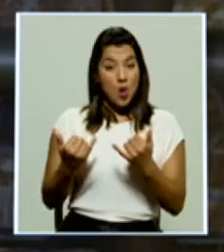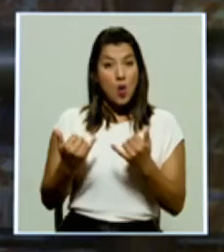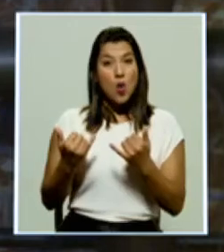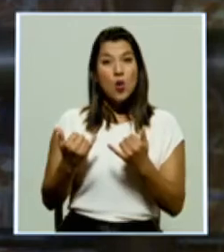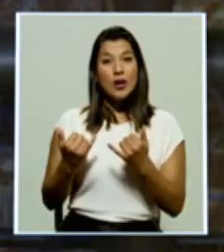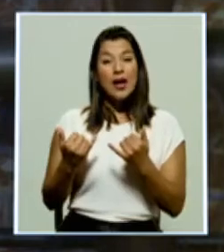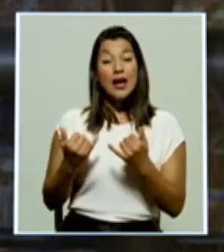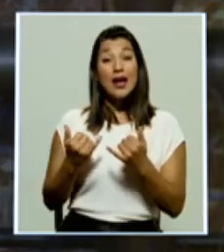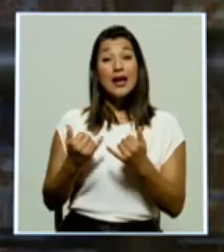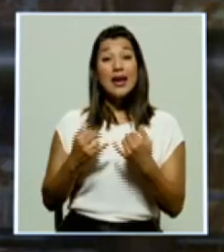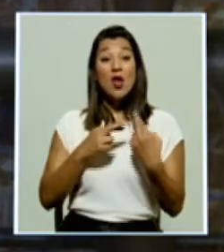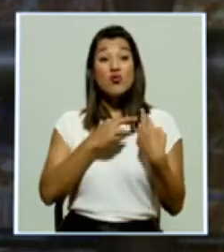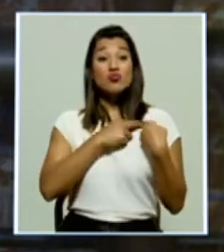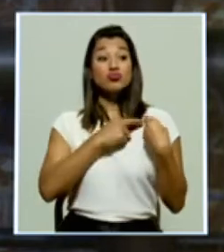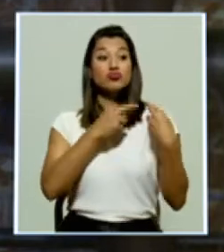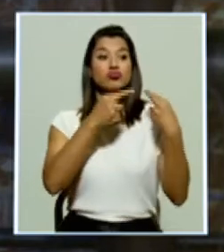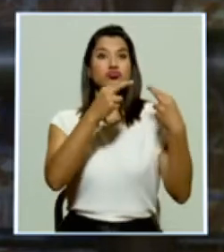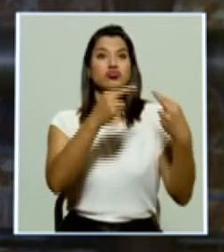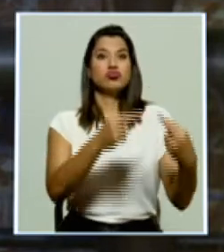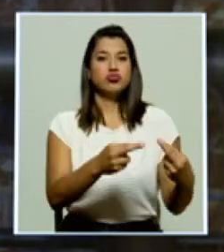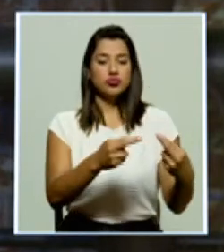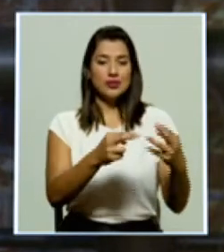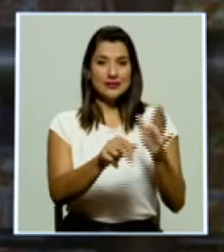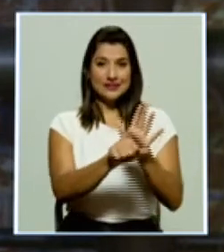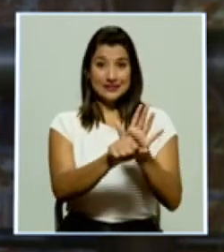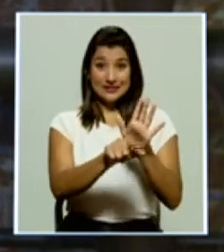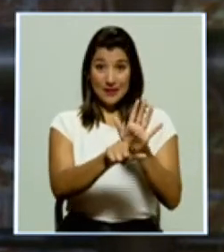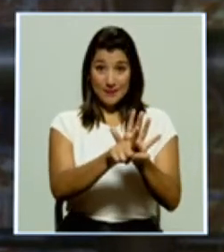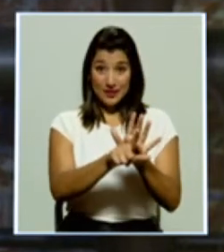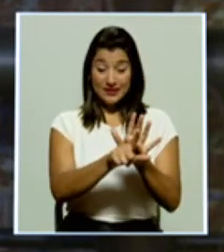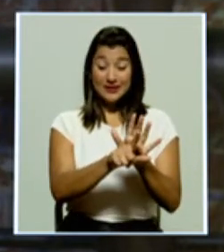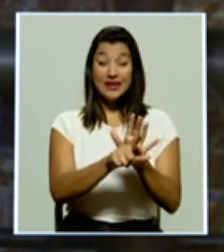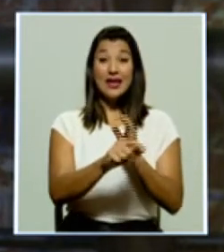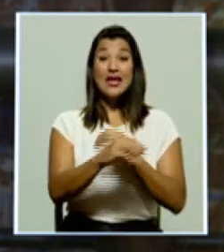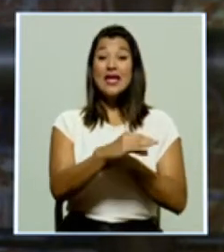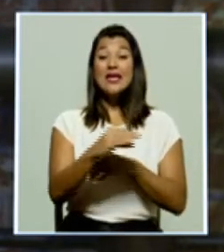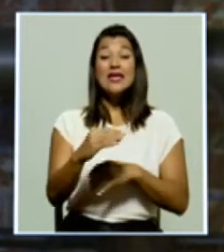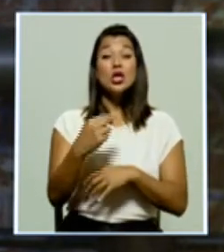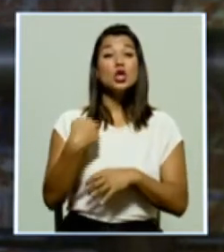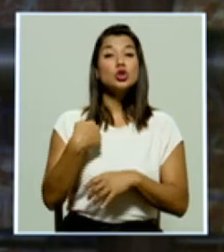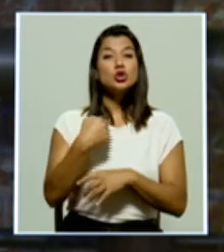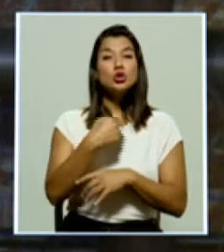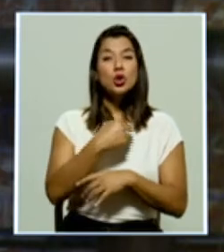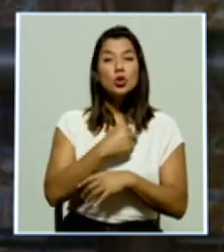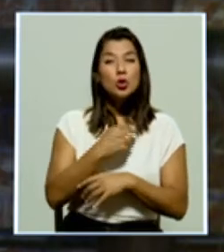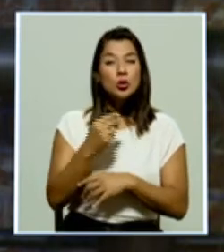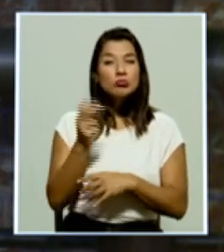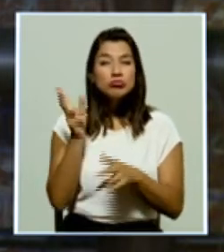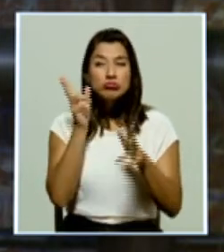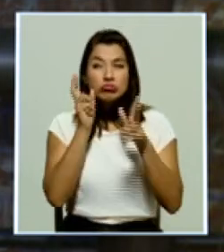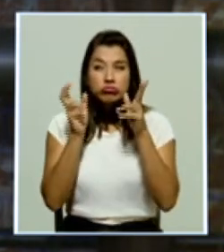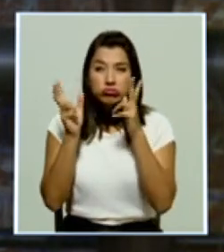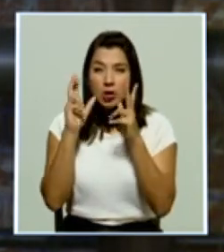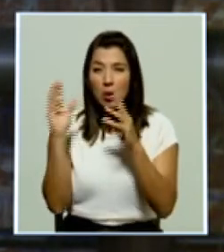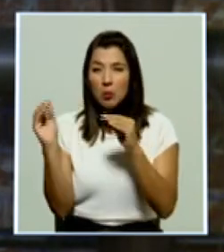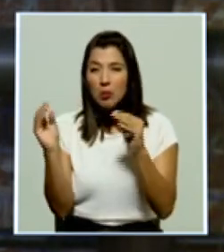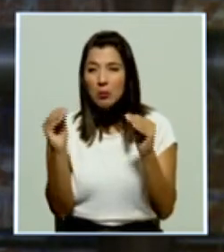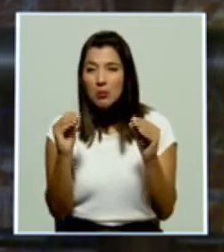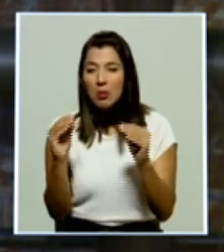se traslada a la Asamblea Legislativa, ahí escuchamos muchas voces